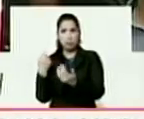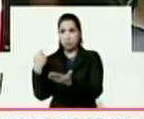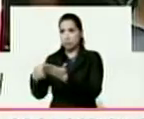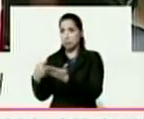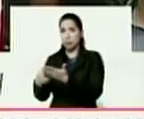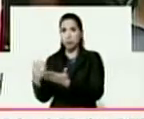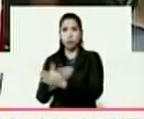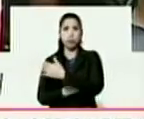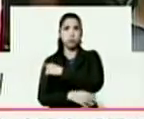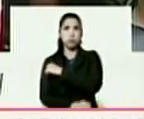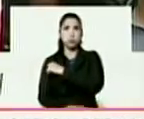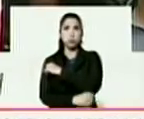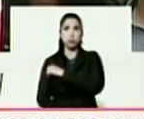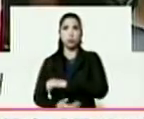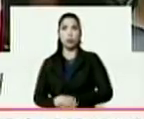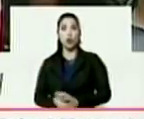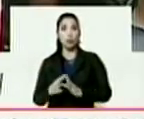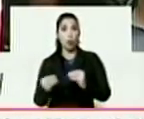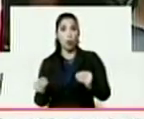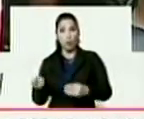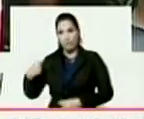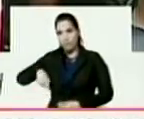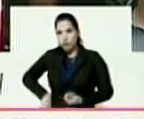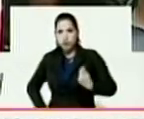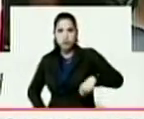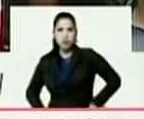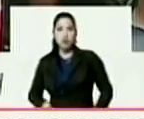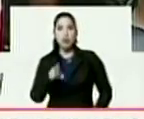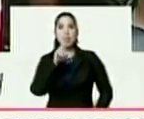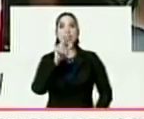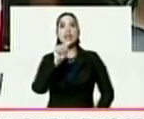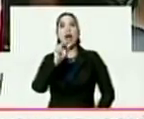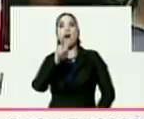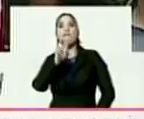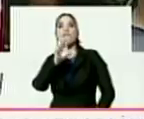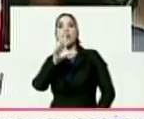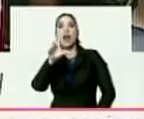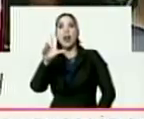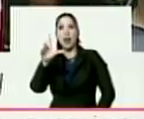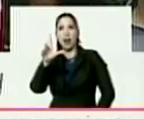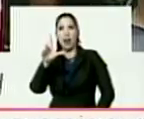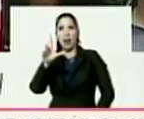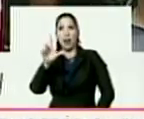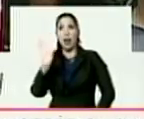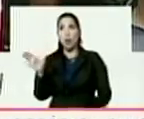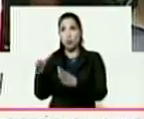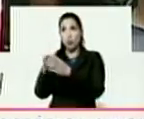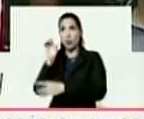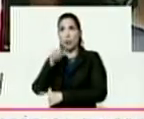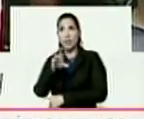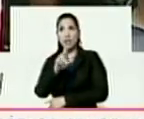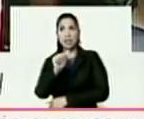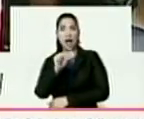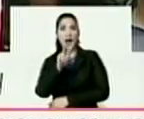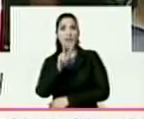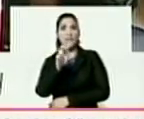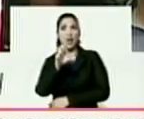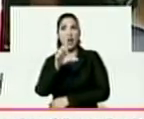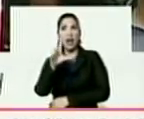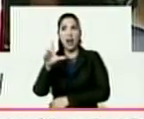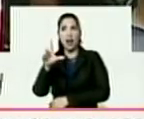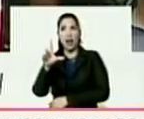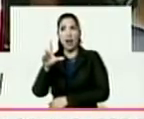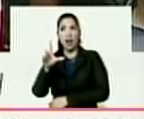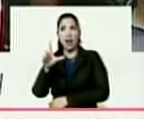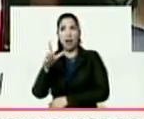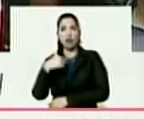robando ravel y el grupito de ravel yo hoy ayer tenía una